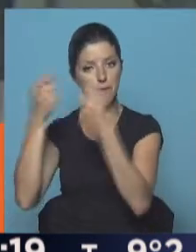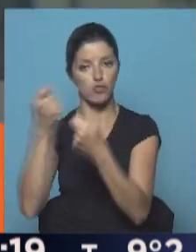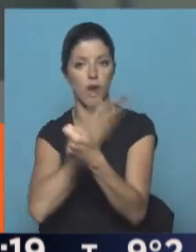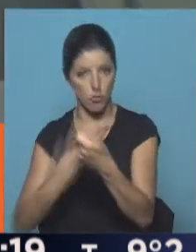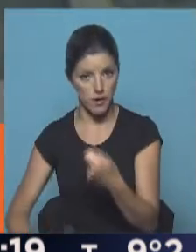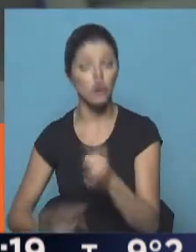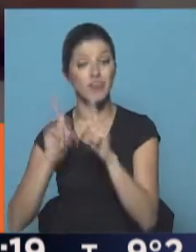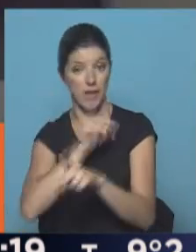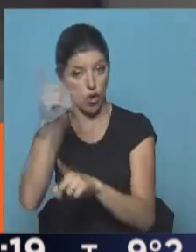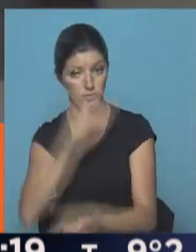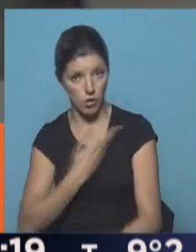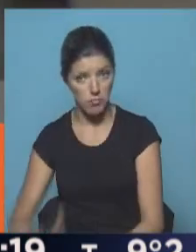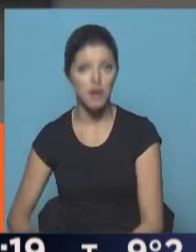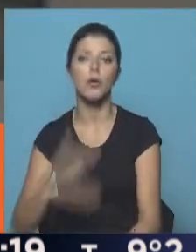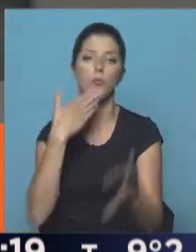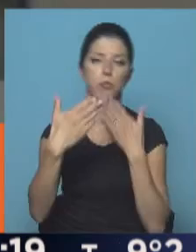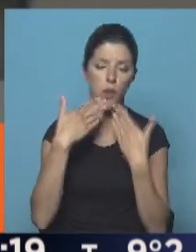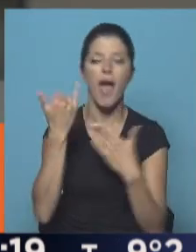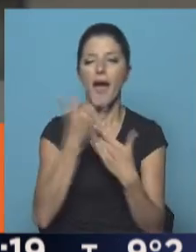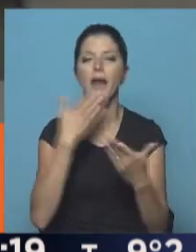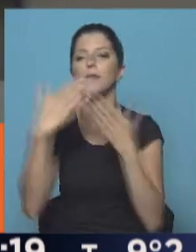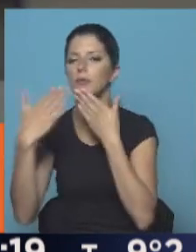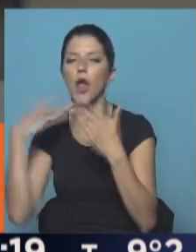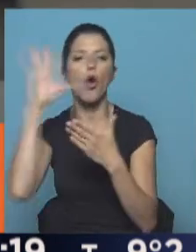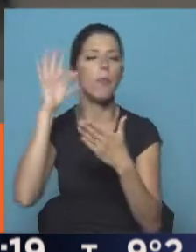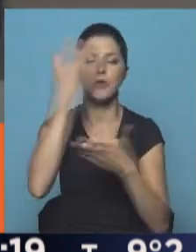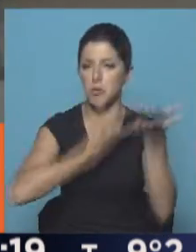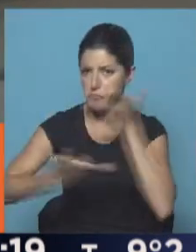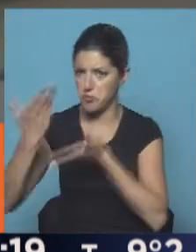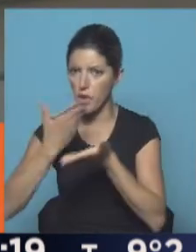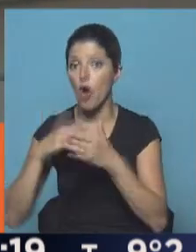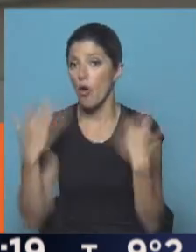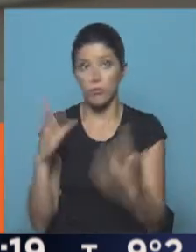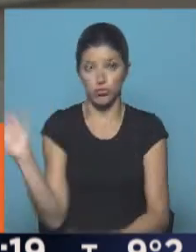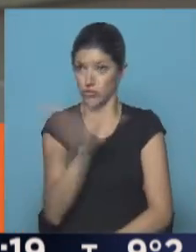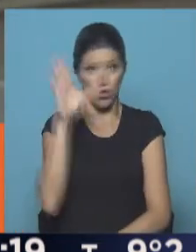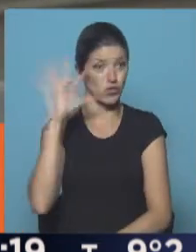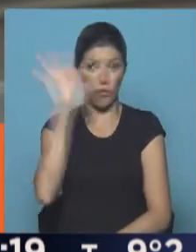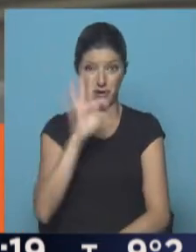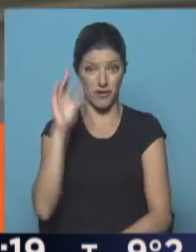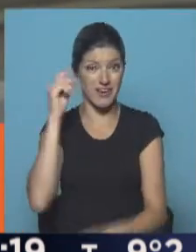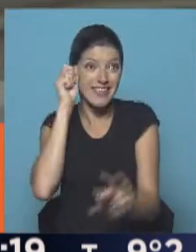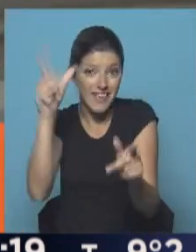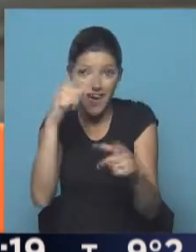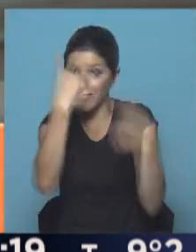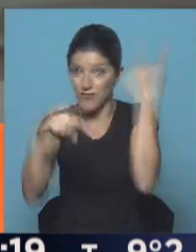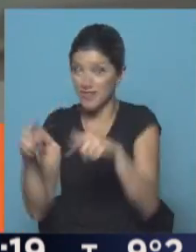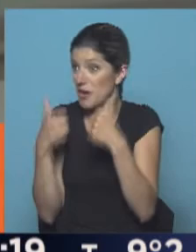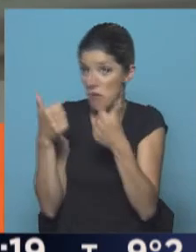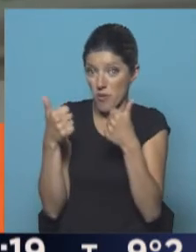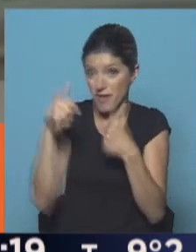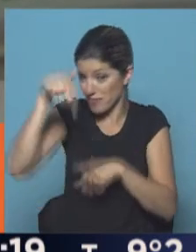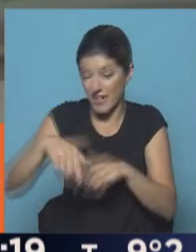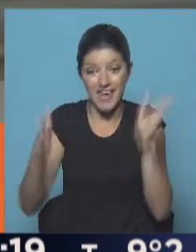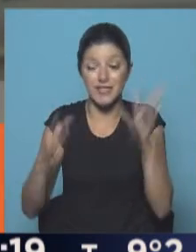oposición. Hay un diálogo, hay intercambio de ideas, y por supuesto que tenemos ideas diferentes, y está bien, estamos en democracia. Yo